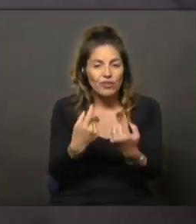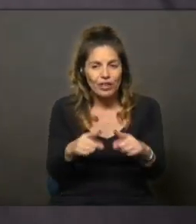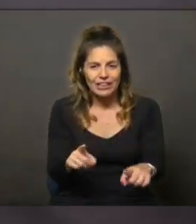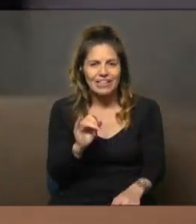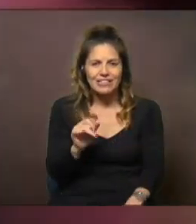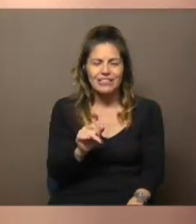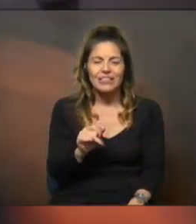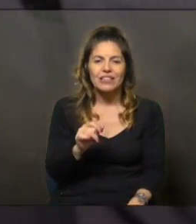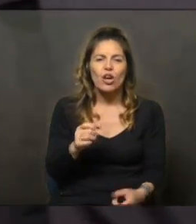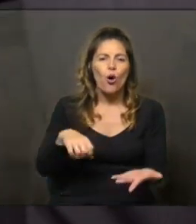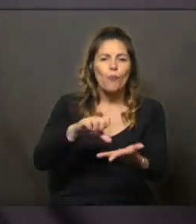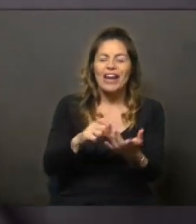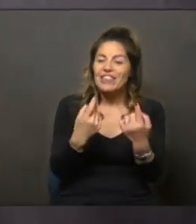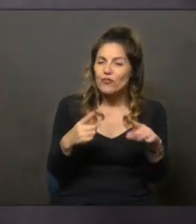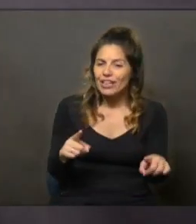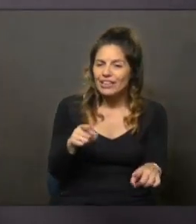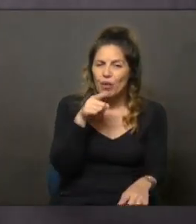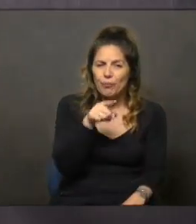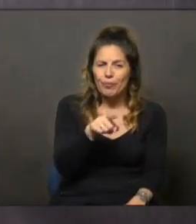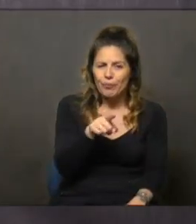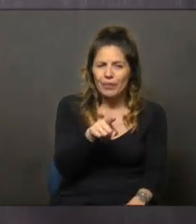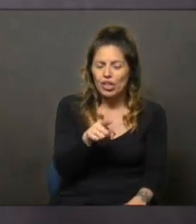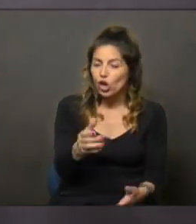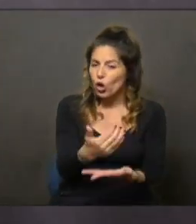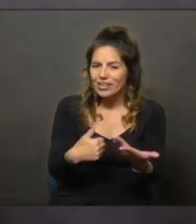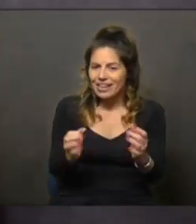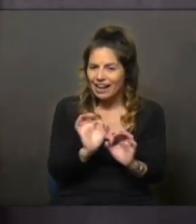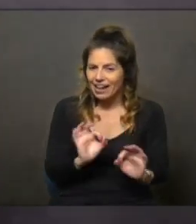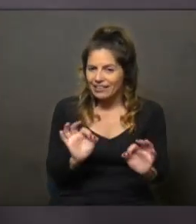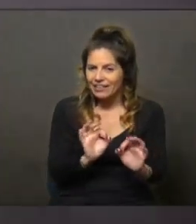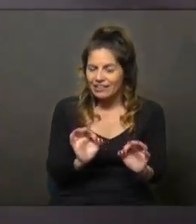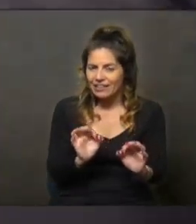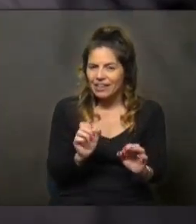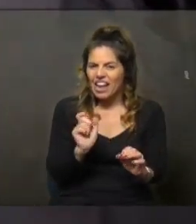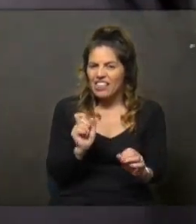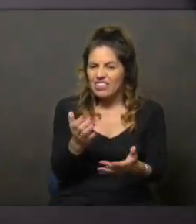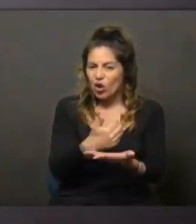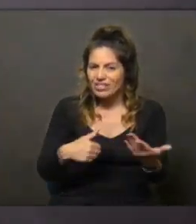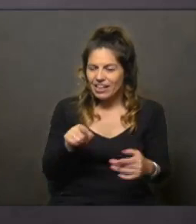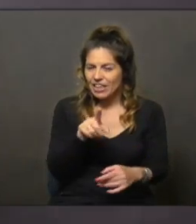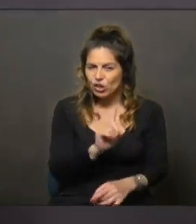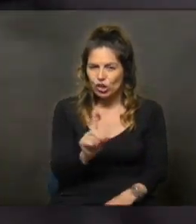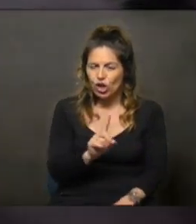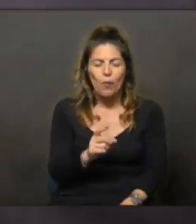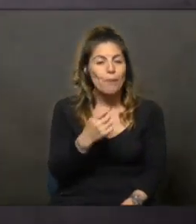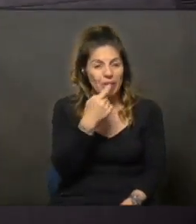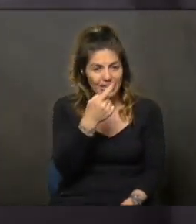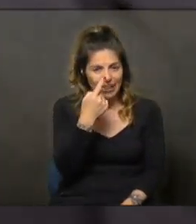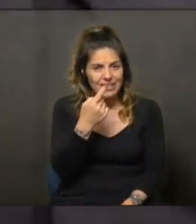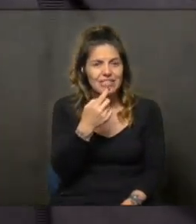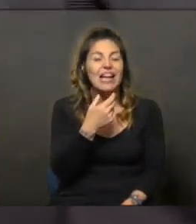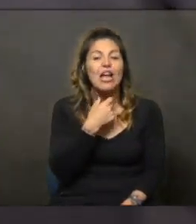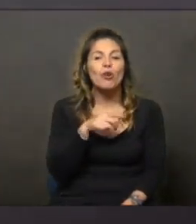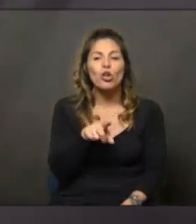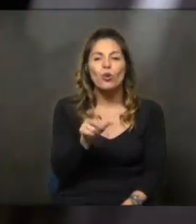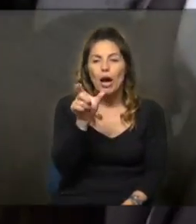se viene otro país pero esto no no va a sacar nadie nadie no va a sacar esto me interesa la voz de una mujer Cómo estás viviendo vos